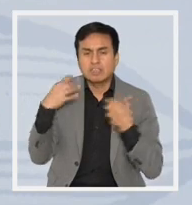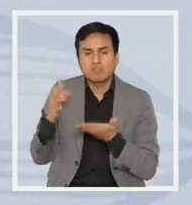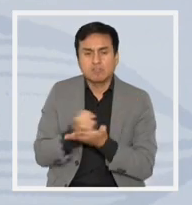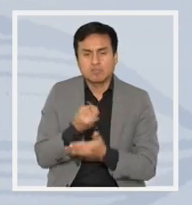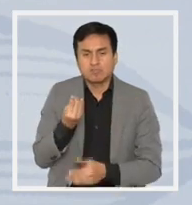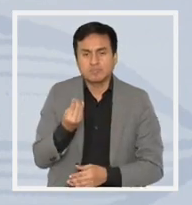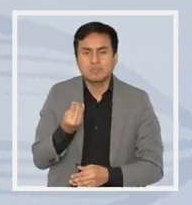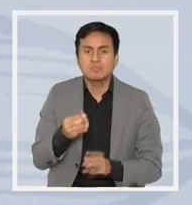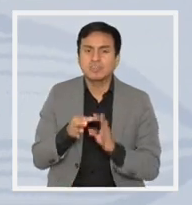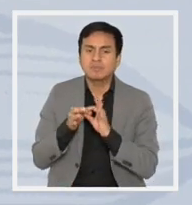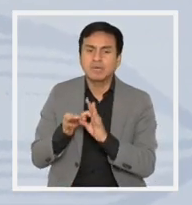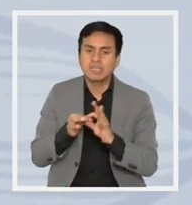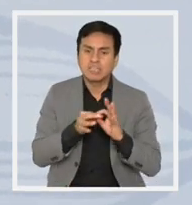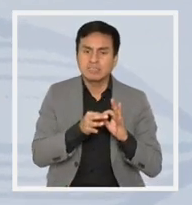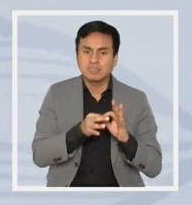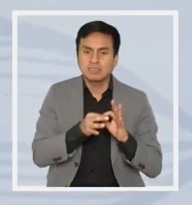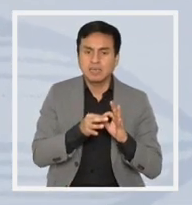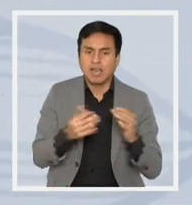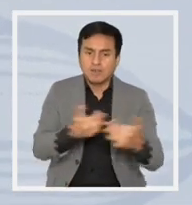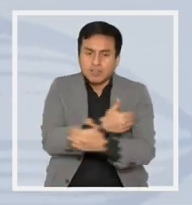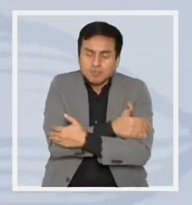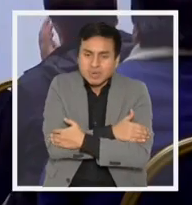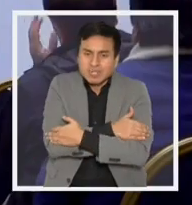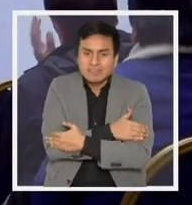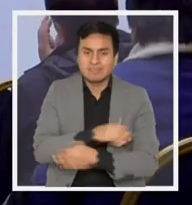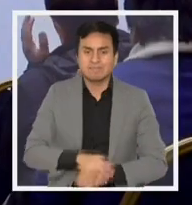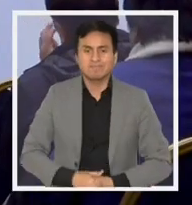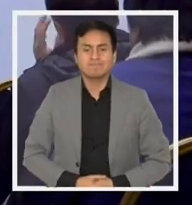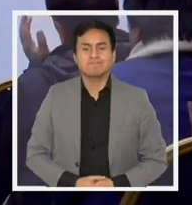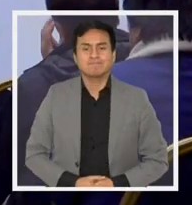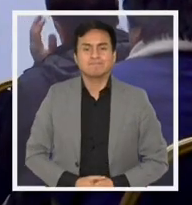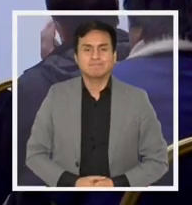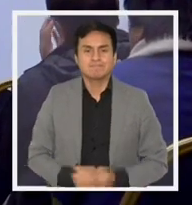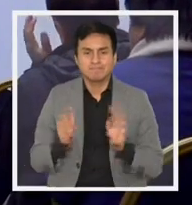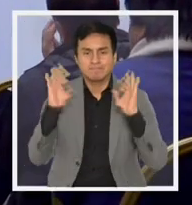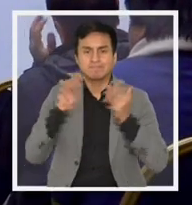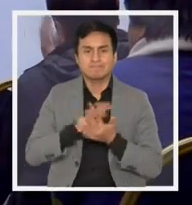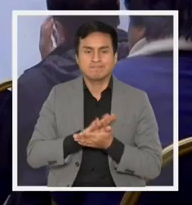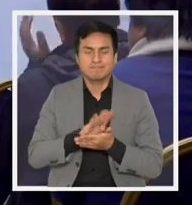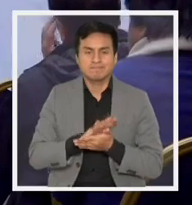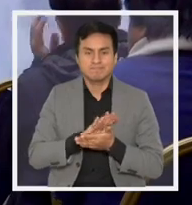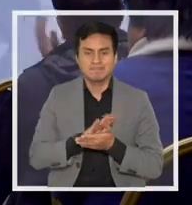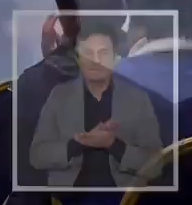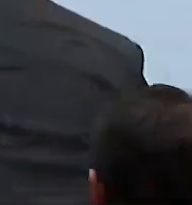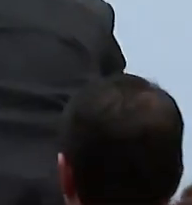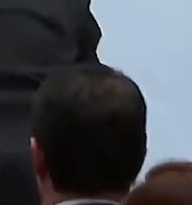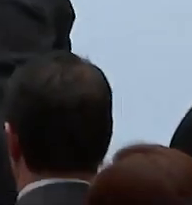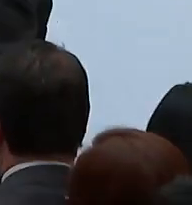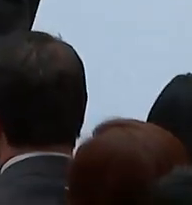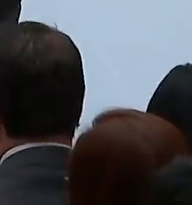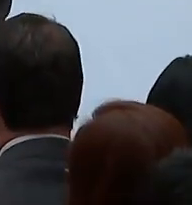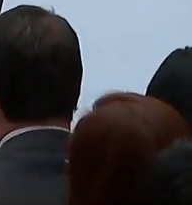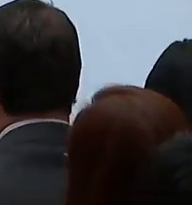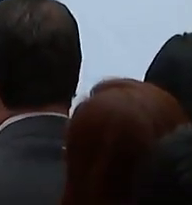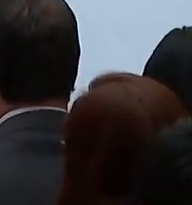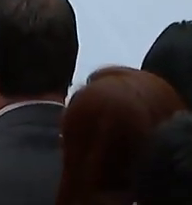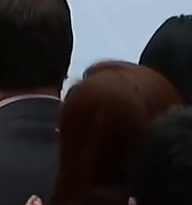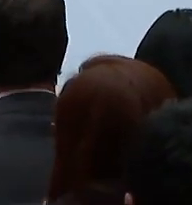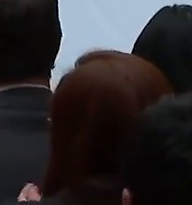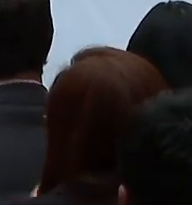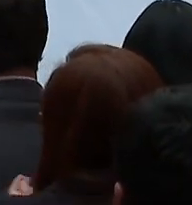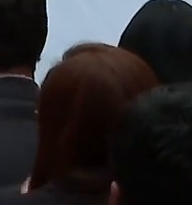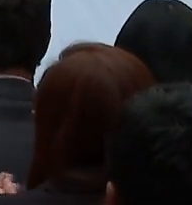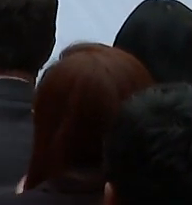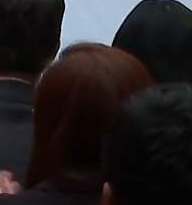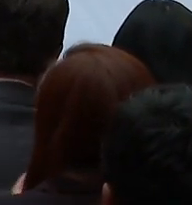frutos. Muchísimas gracias y un abrazo muy grande. Entonces, las palabras del presidente de la República en esta